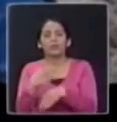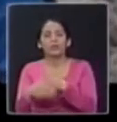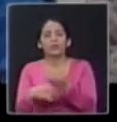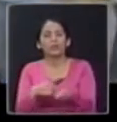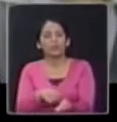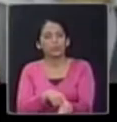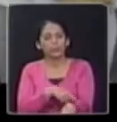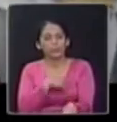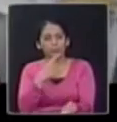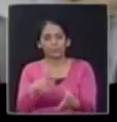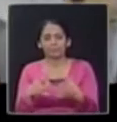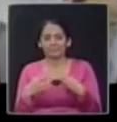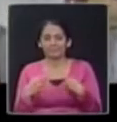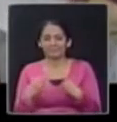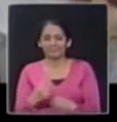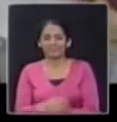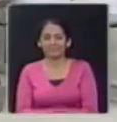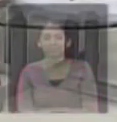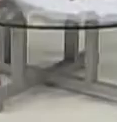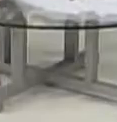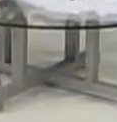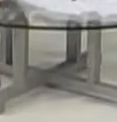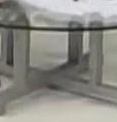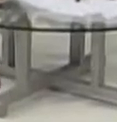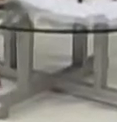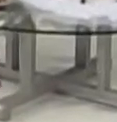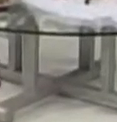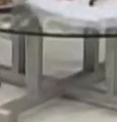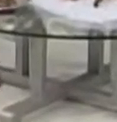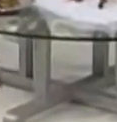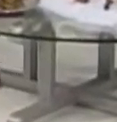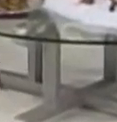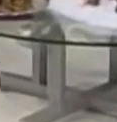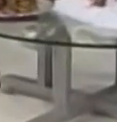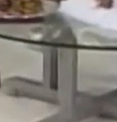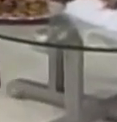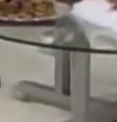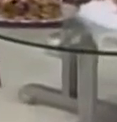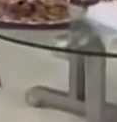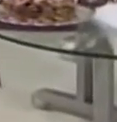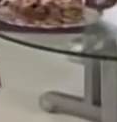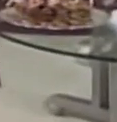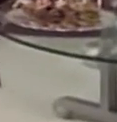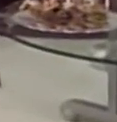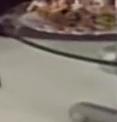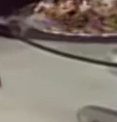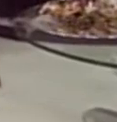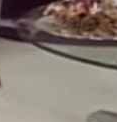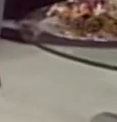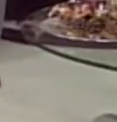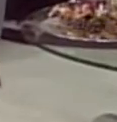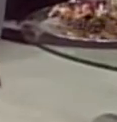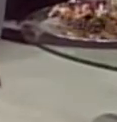van a mantener. ¿Y cómo nace la alianza con Colgate, doctora? Como yo le comentaba